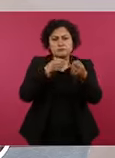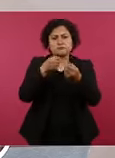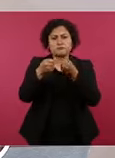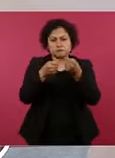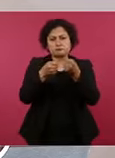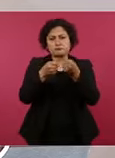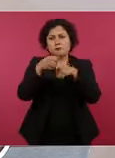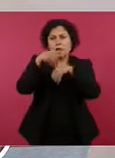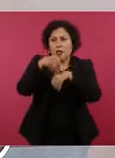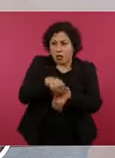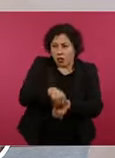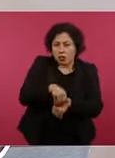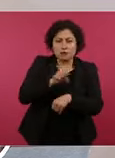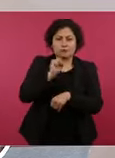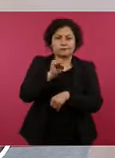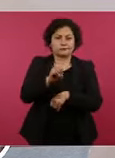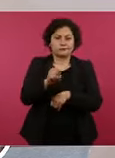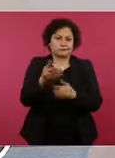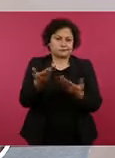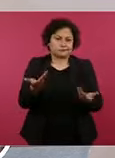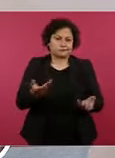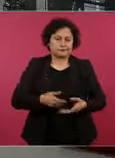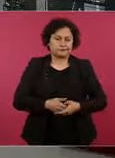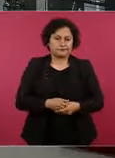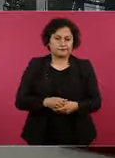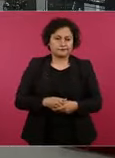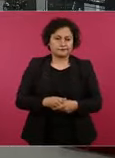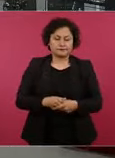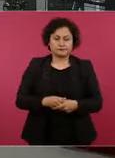al servicio del régimen.